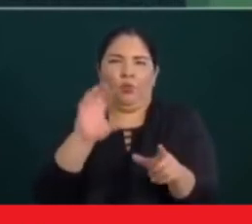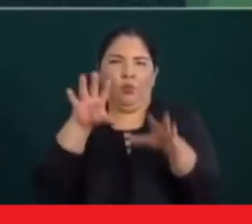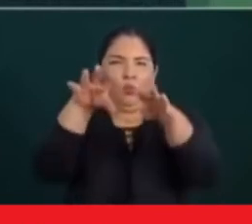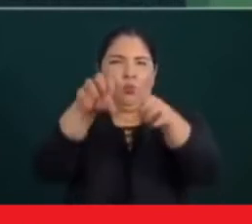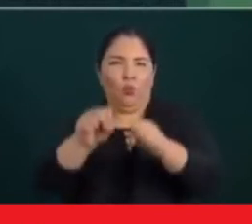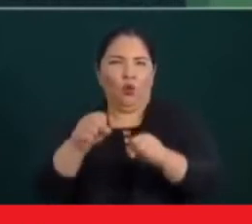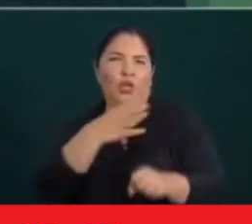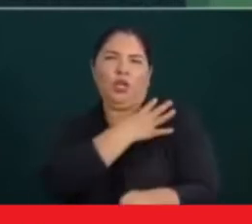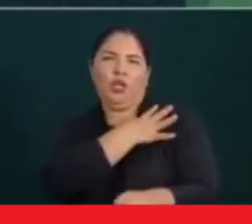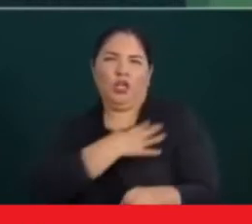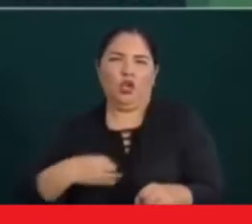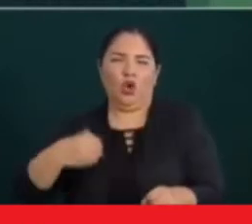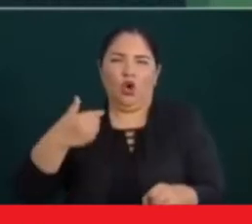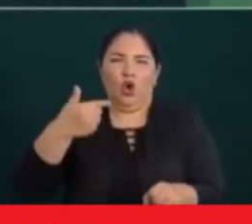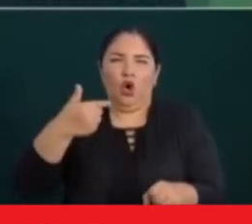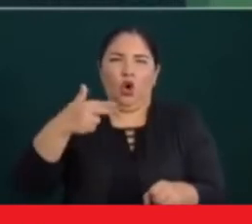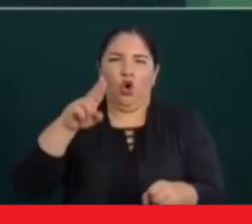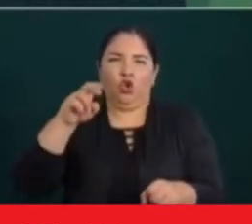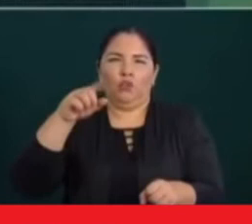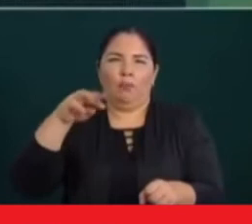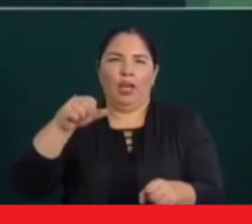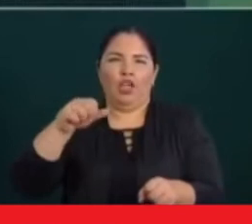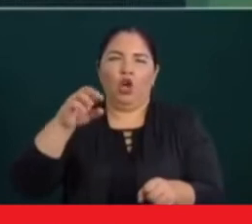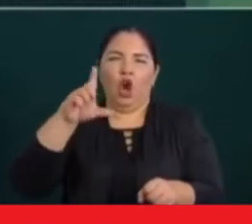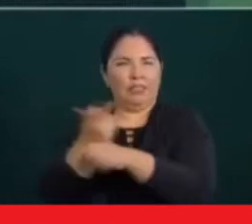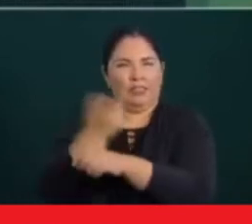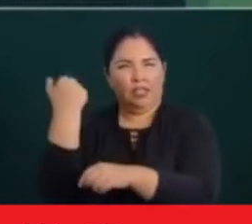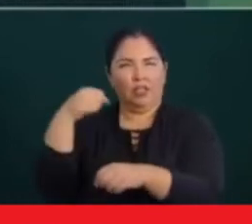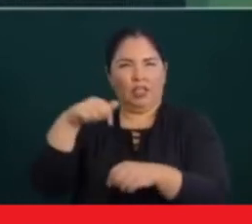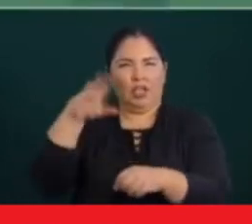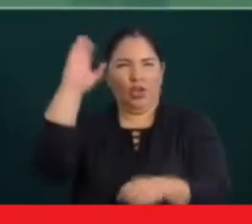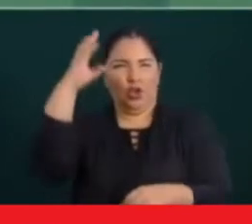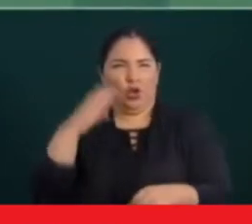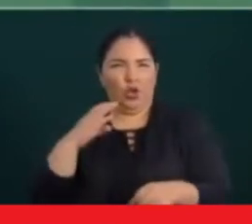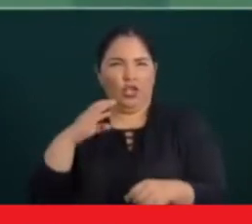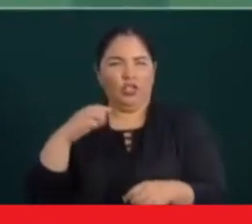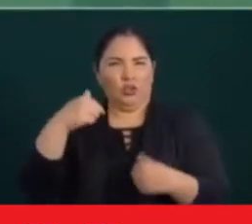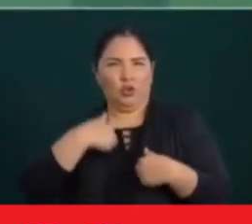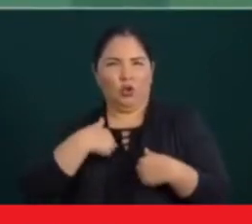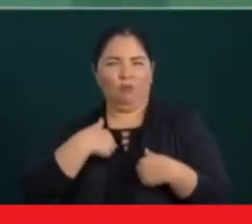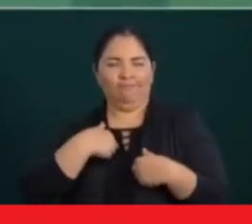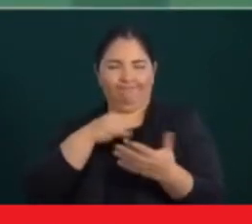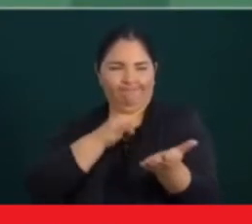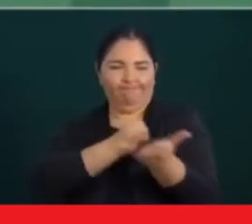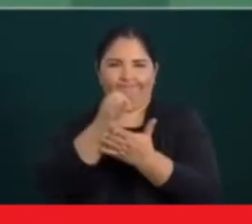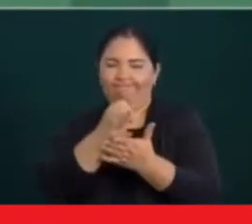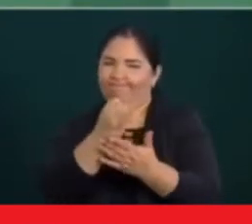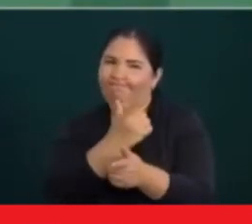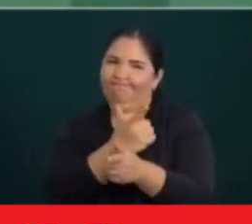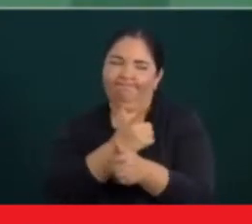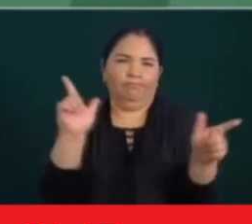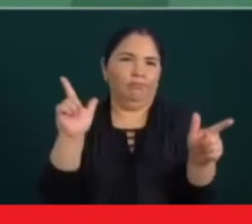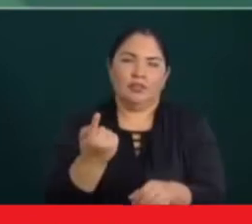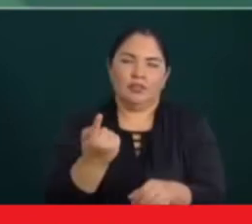al hijo de Guzmán Loera aquí en Culiacán. Yo tomé la decisión. ¿Por